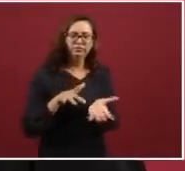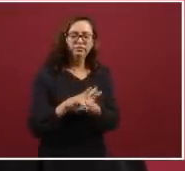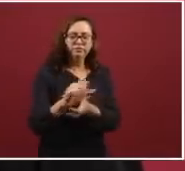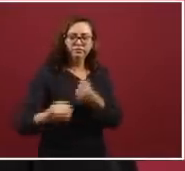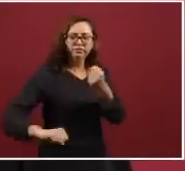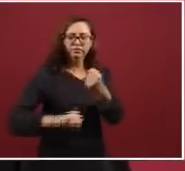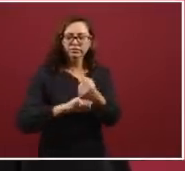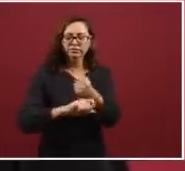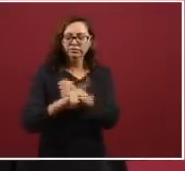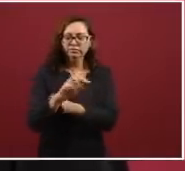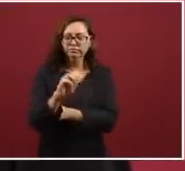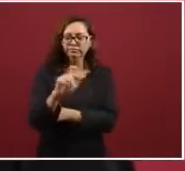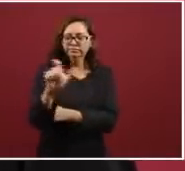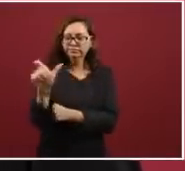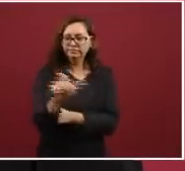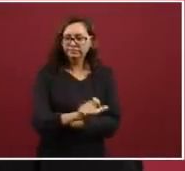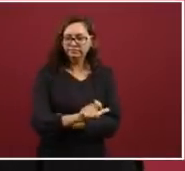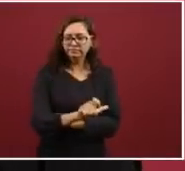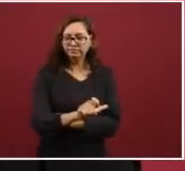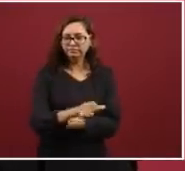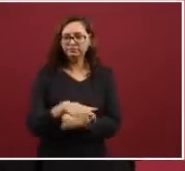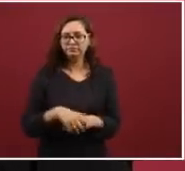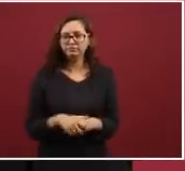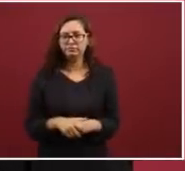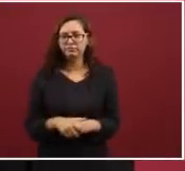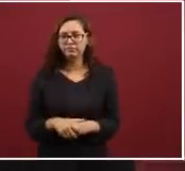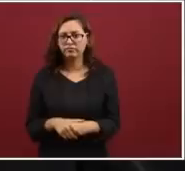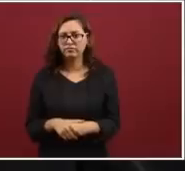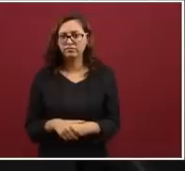Si Pemex realmente tuviese